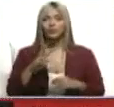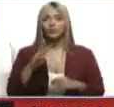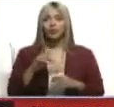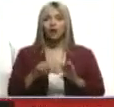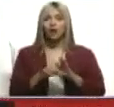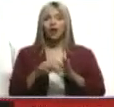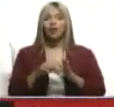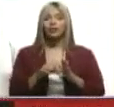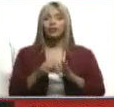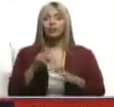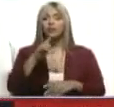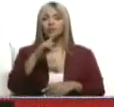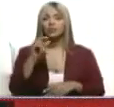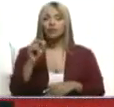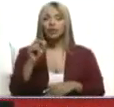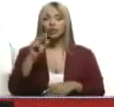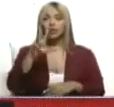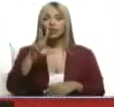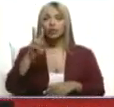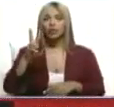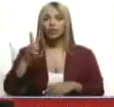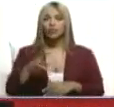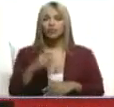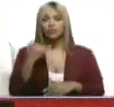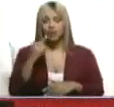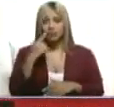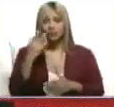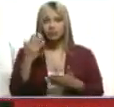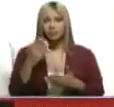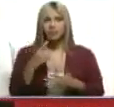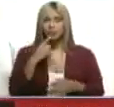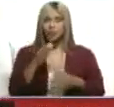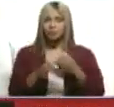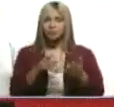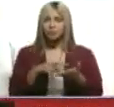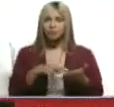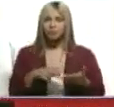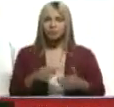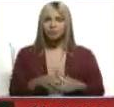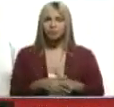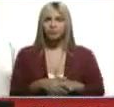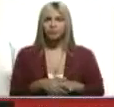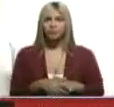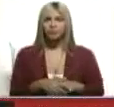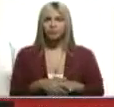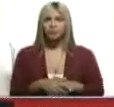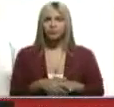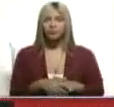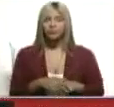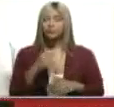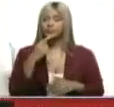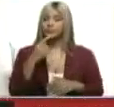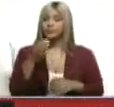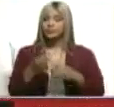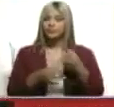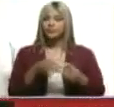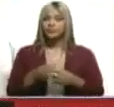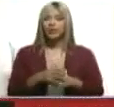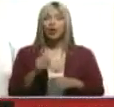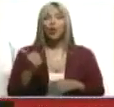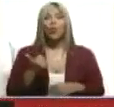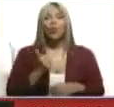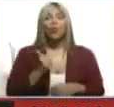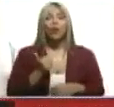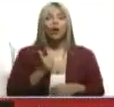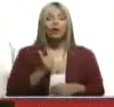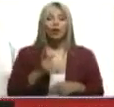artículo 132. Lo tenemos allí. Bueno, yo lo voy a ir leyendo mientras que el equipo lo consigue. Dice así: cualquiera que